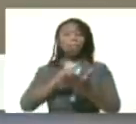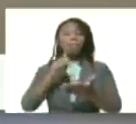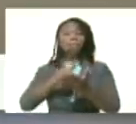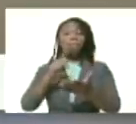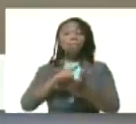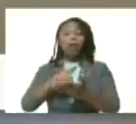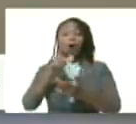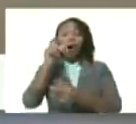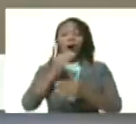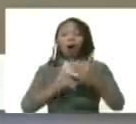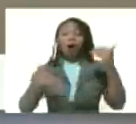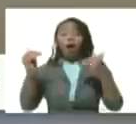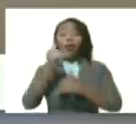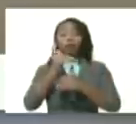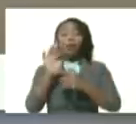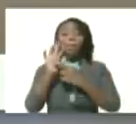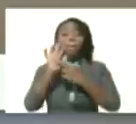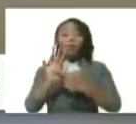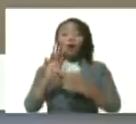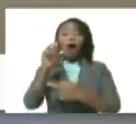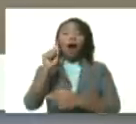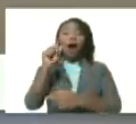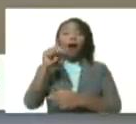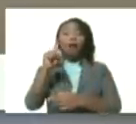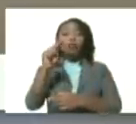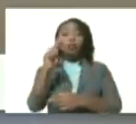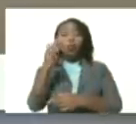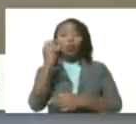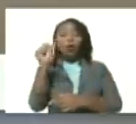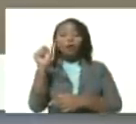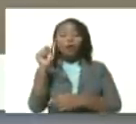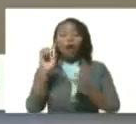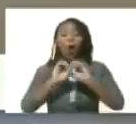el alto representante de ACNUR y de la Organización